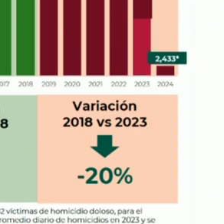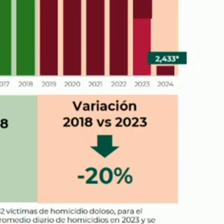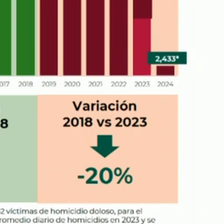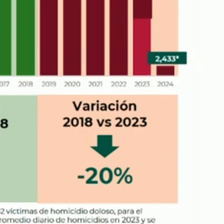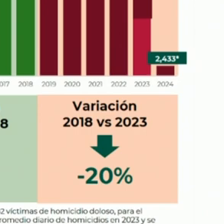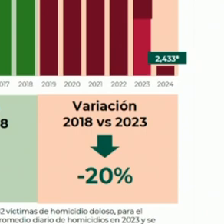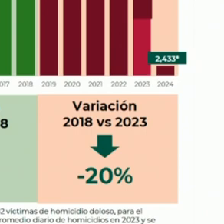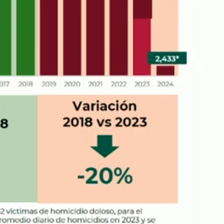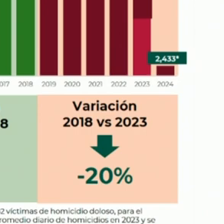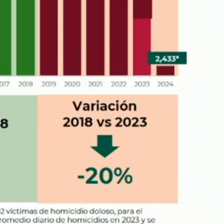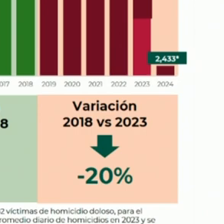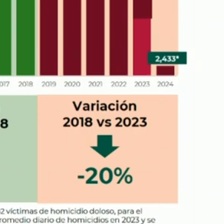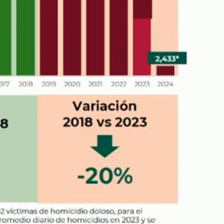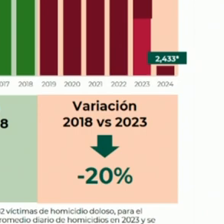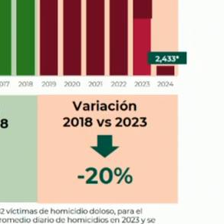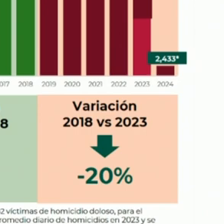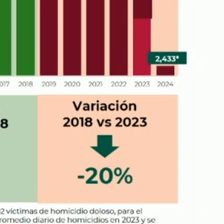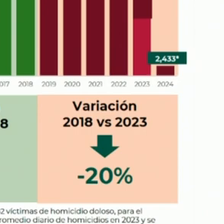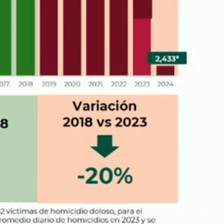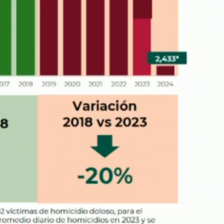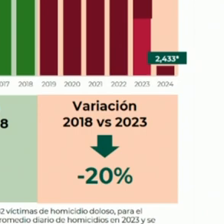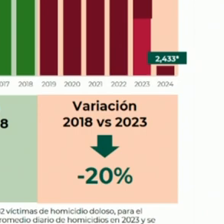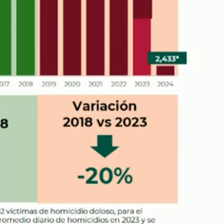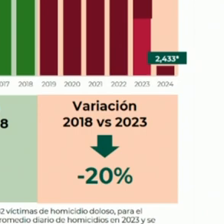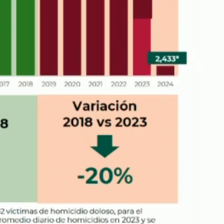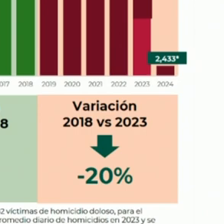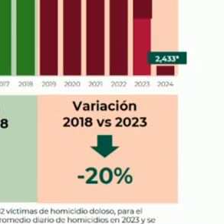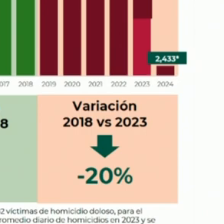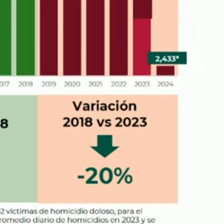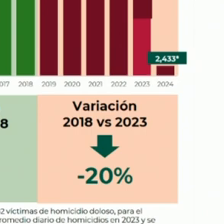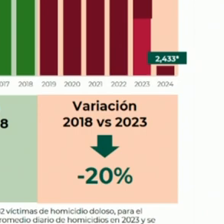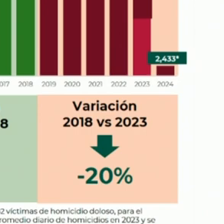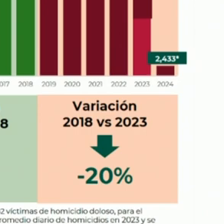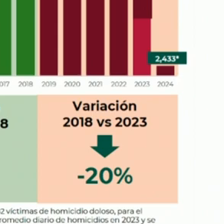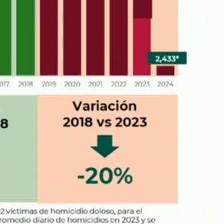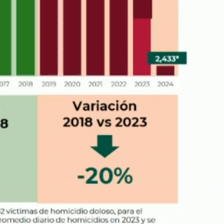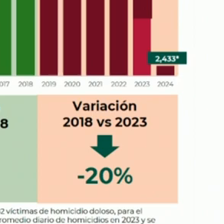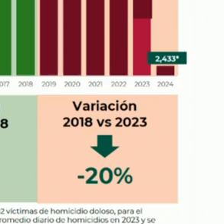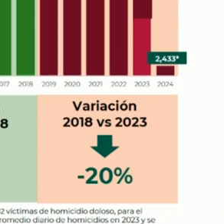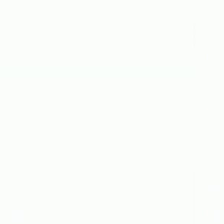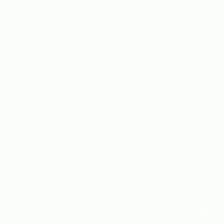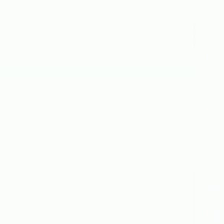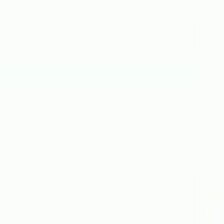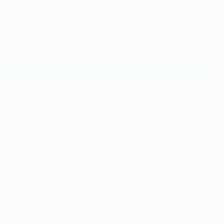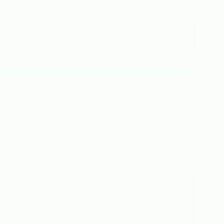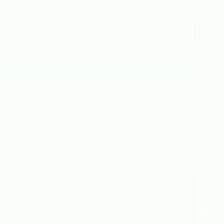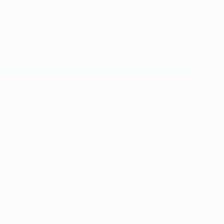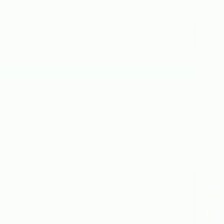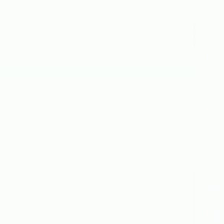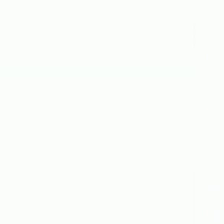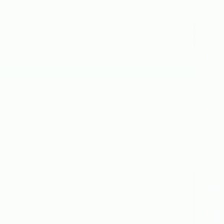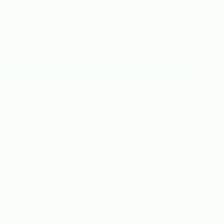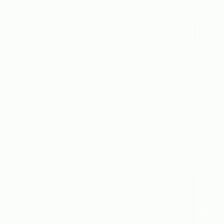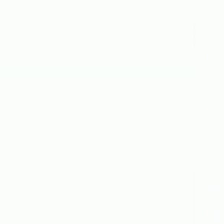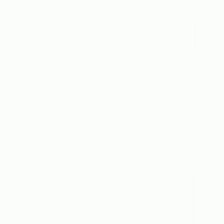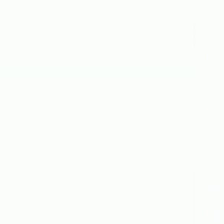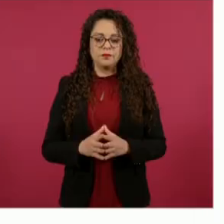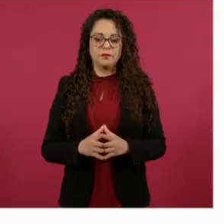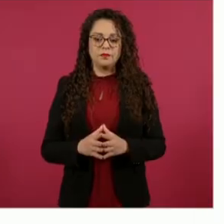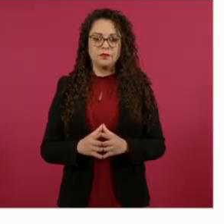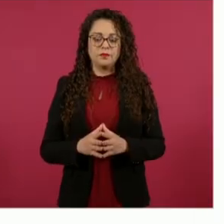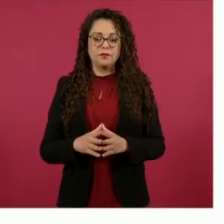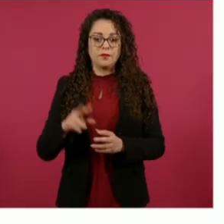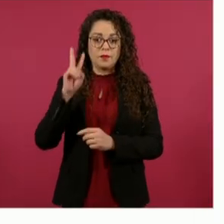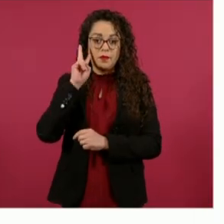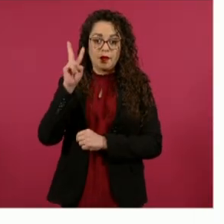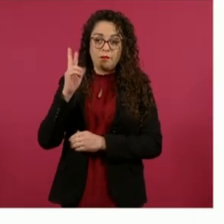con los homicidios dolosos desde el inicio de la administración. Adelante. Aquí está este